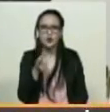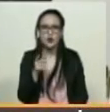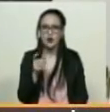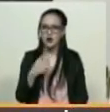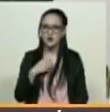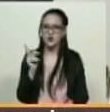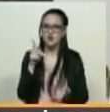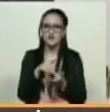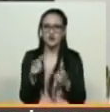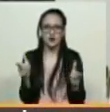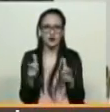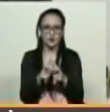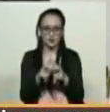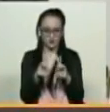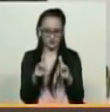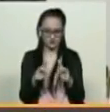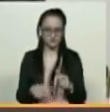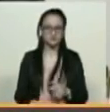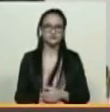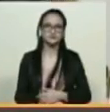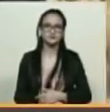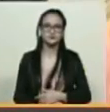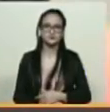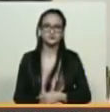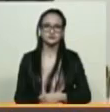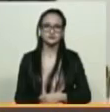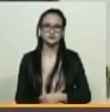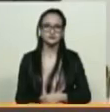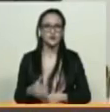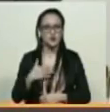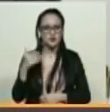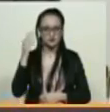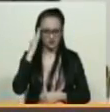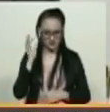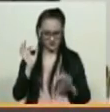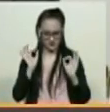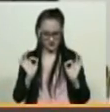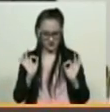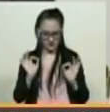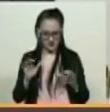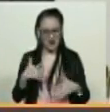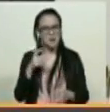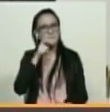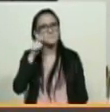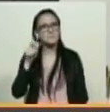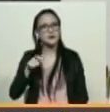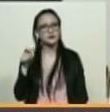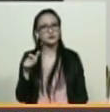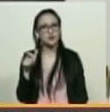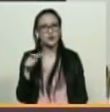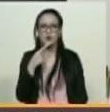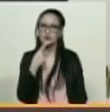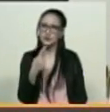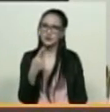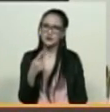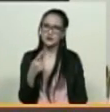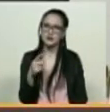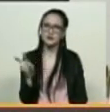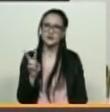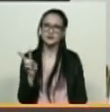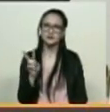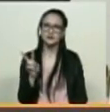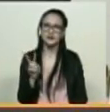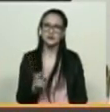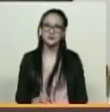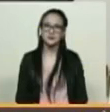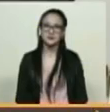acudido a esa reunión. Yo quisiera saber concretamente qué personas al país, que usted le diga al país. En el viejo